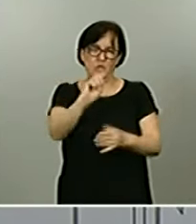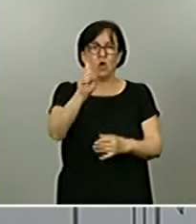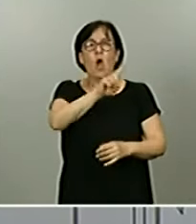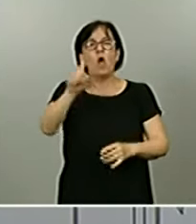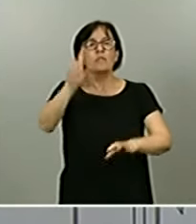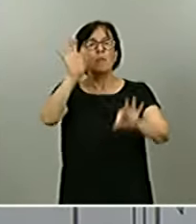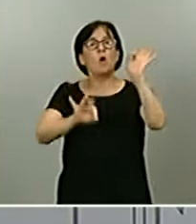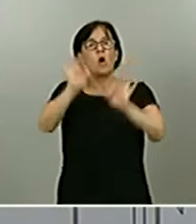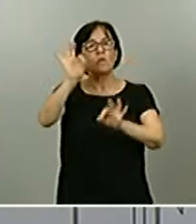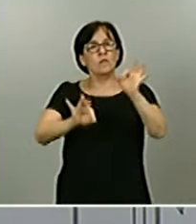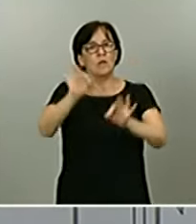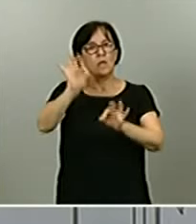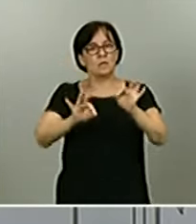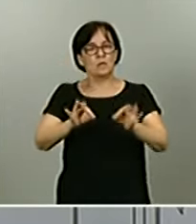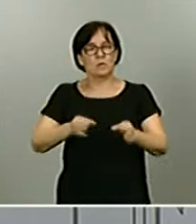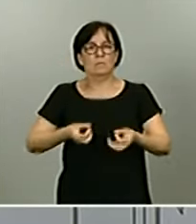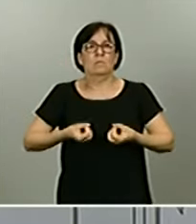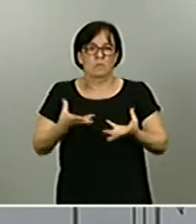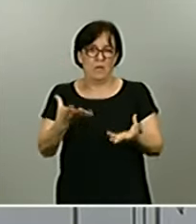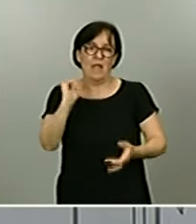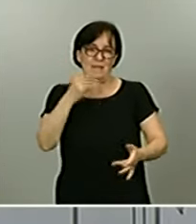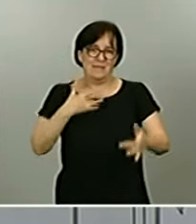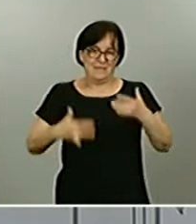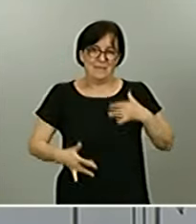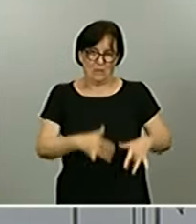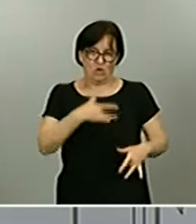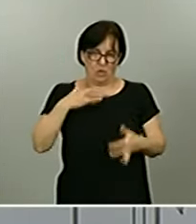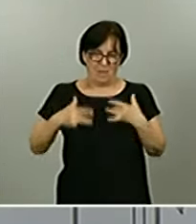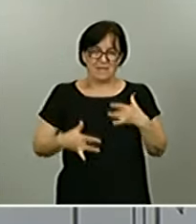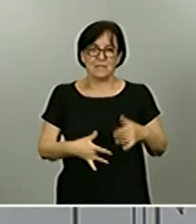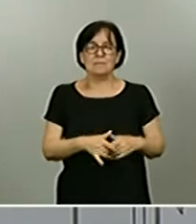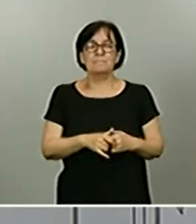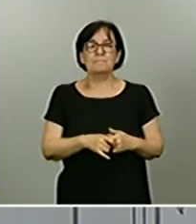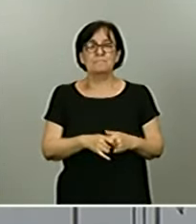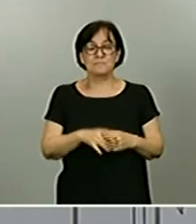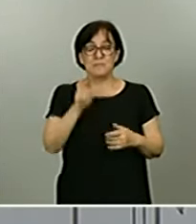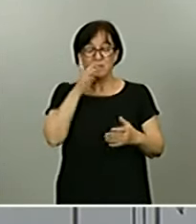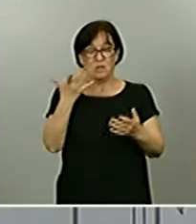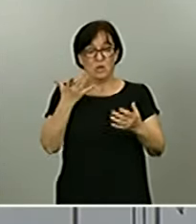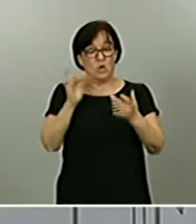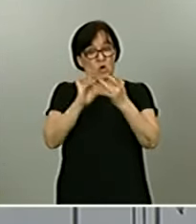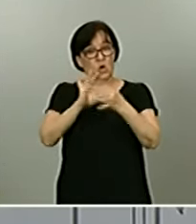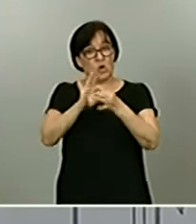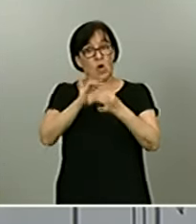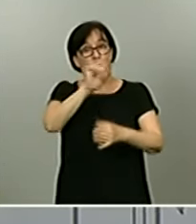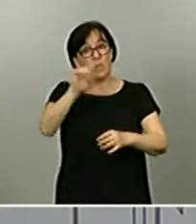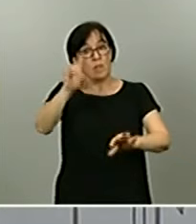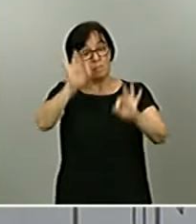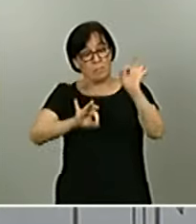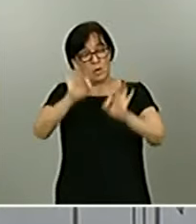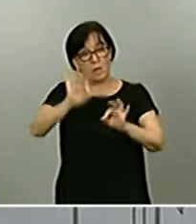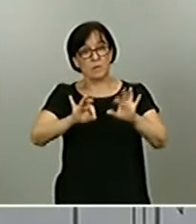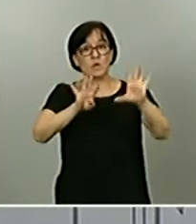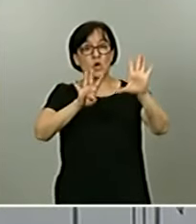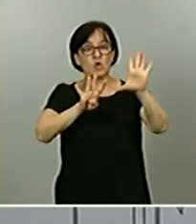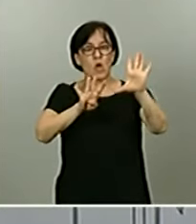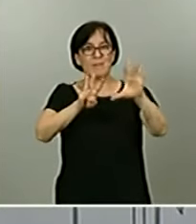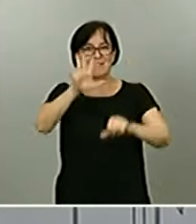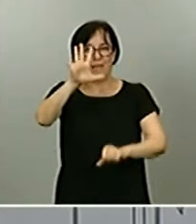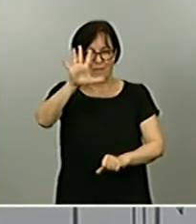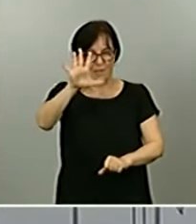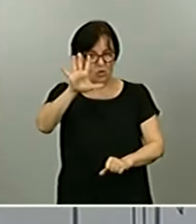los que desarrollan síntomas. Y sabemos que el número de contactos estrechos, ese 11%, son 95 únicamente.